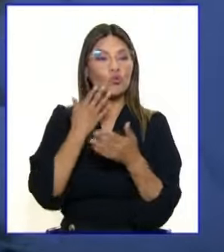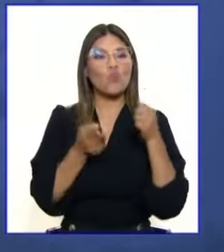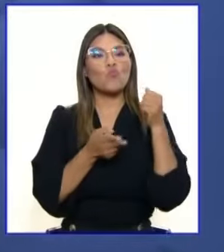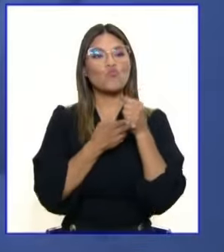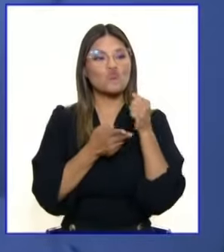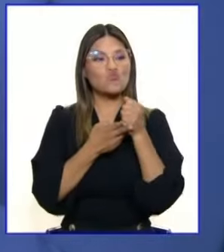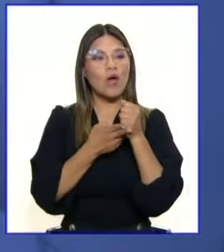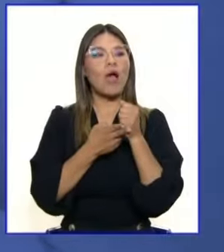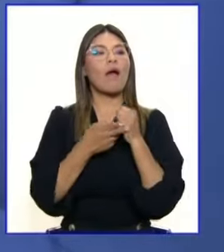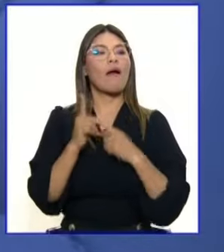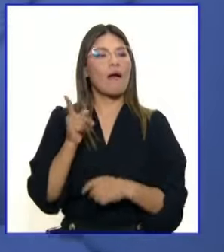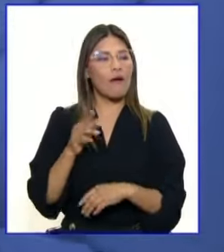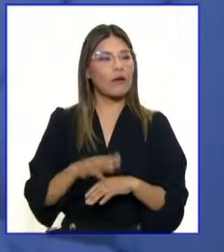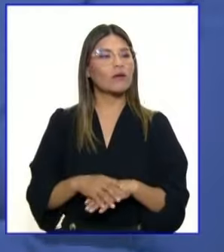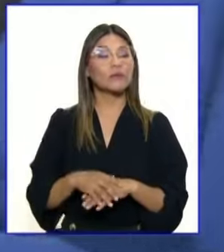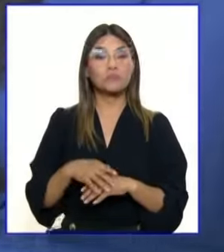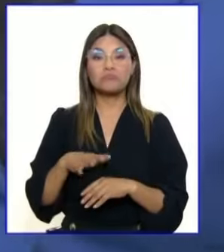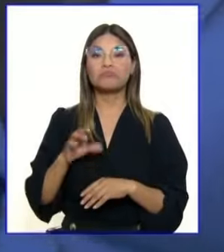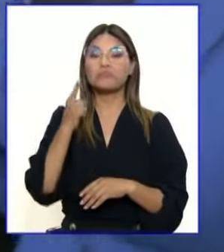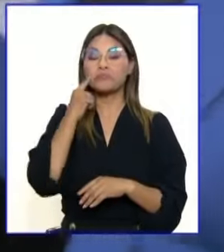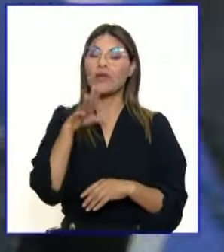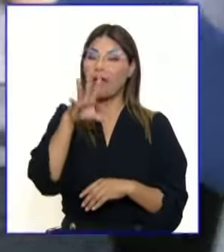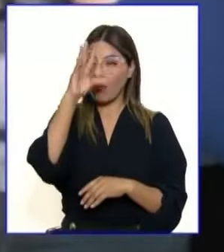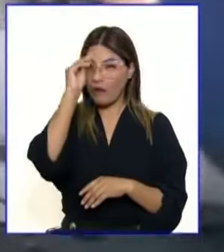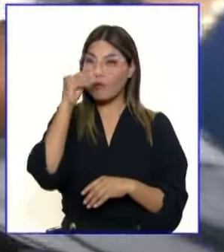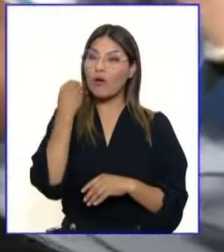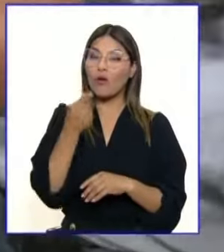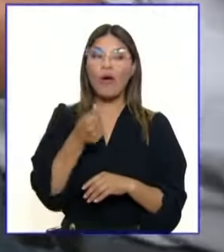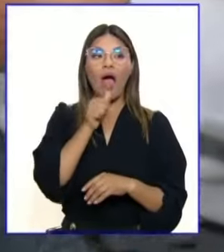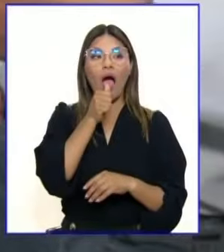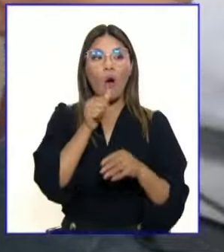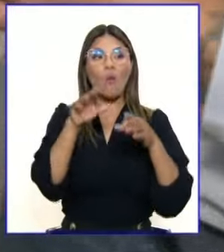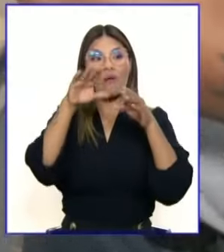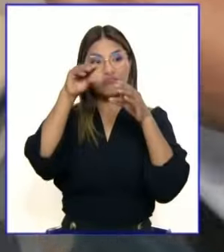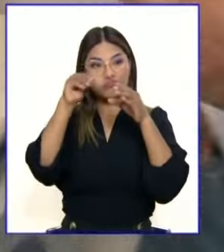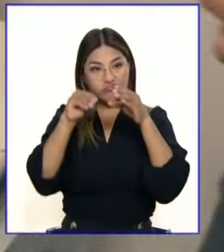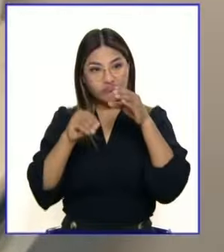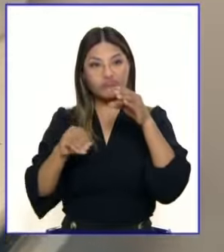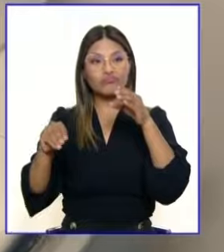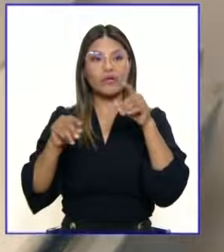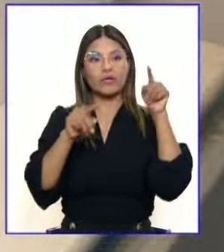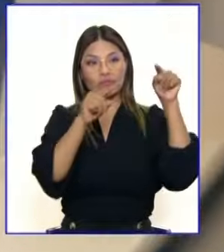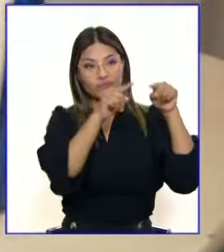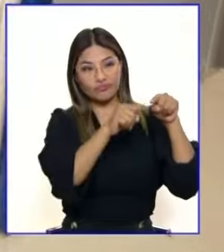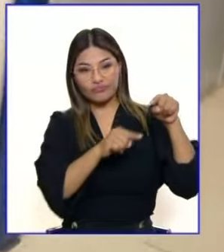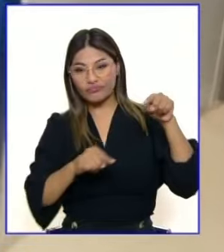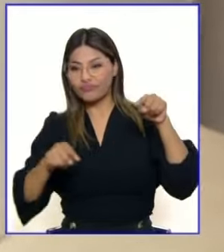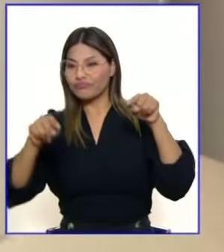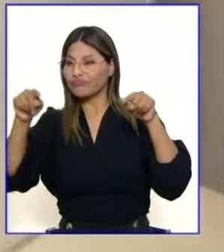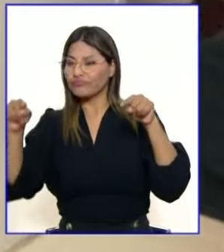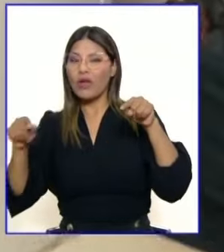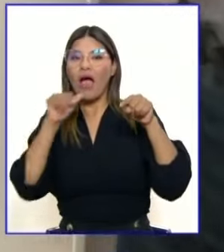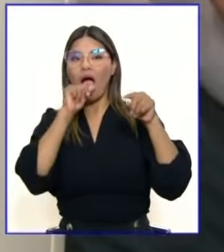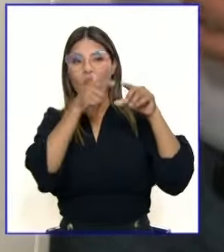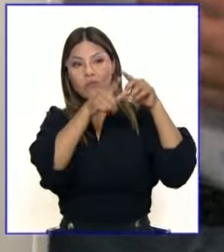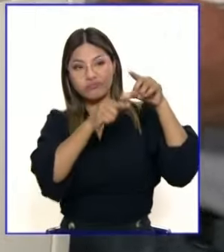Esta es una manera de poder ahorrar agua. Aquí, ¿no? Cada uno de nuestros sistemas, miren por ejemplo esto,